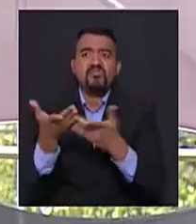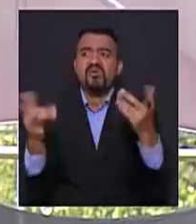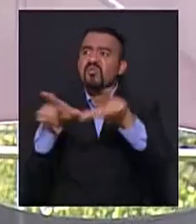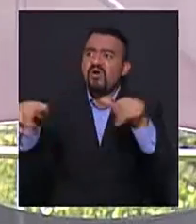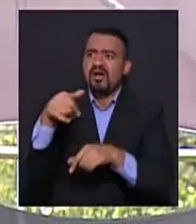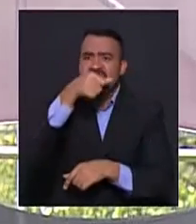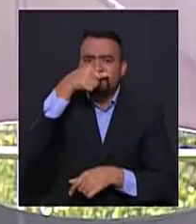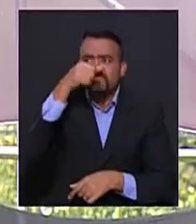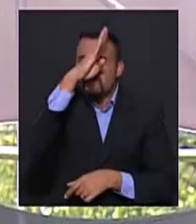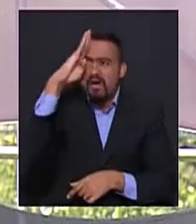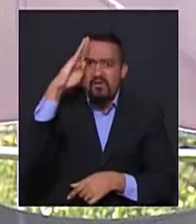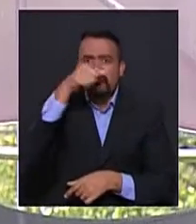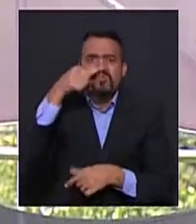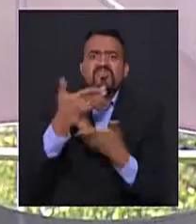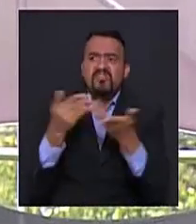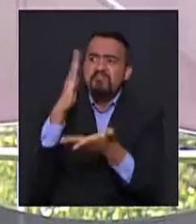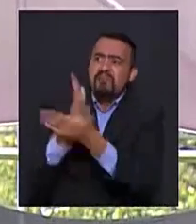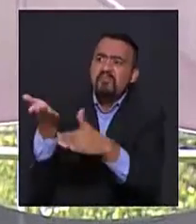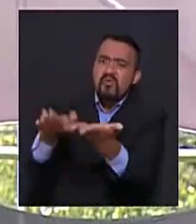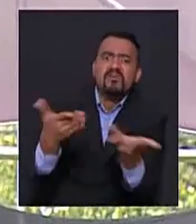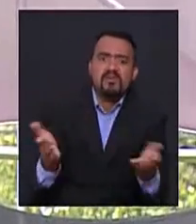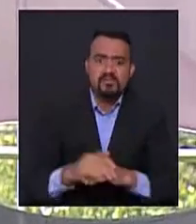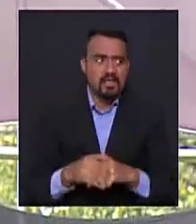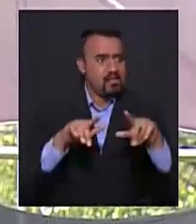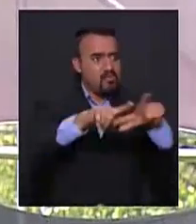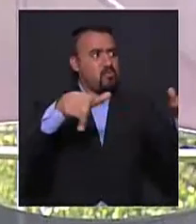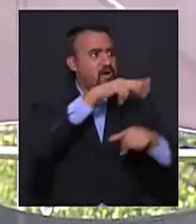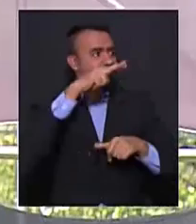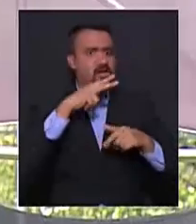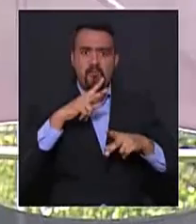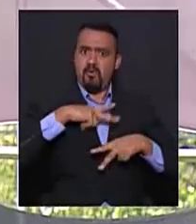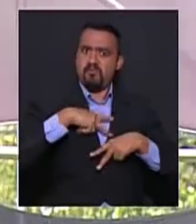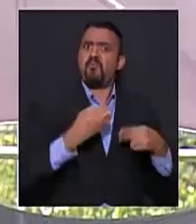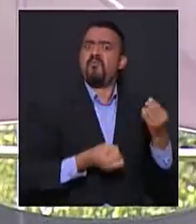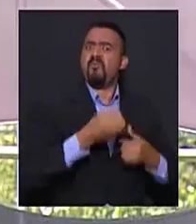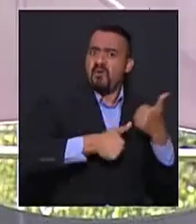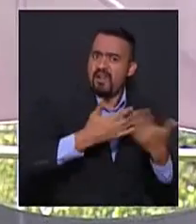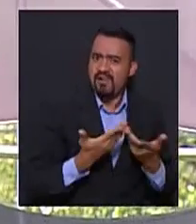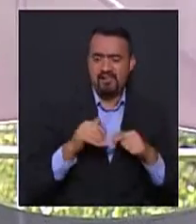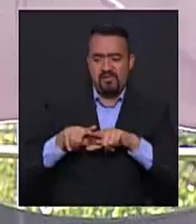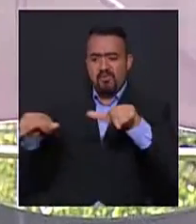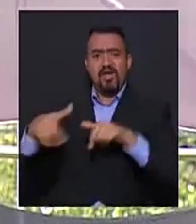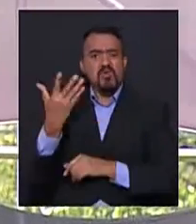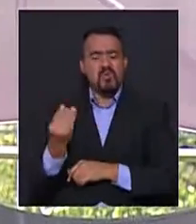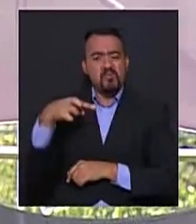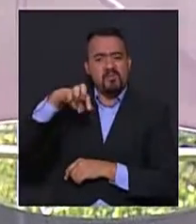Pablo, el alias de sus sicarios, cómo se llamaba su hacienda, quiénes eran los Pepes. Y aclaro,